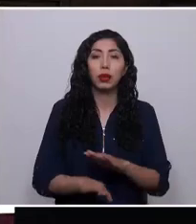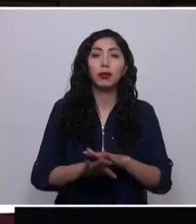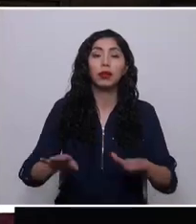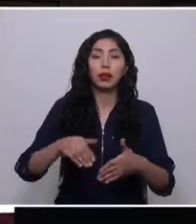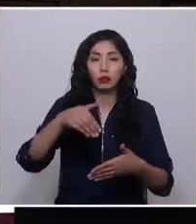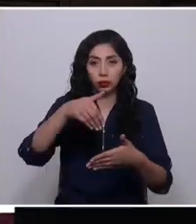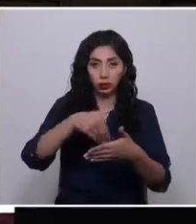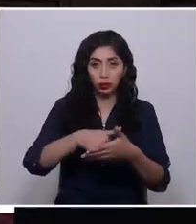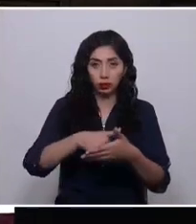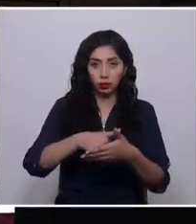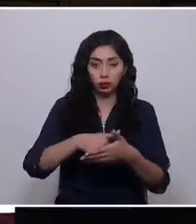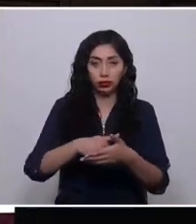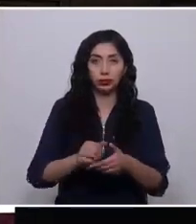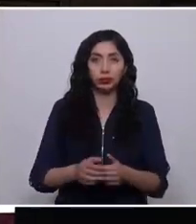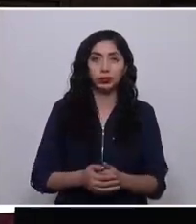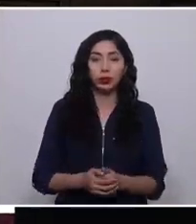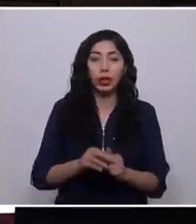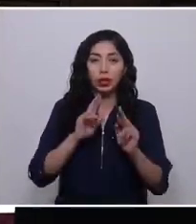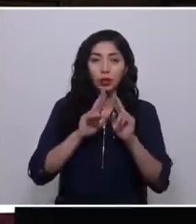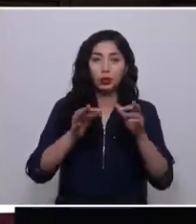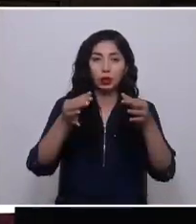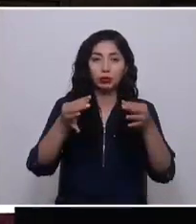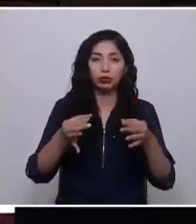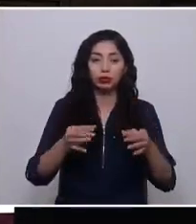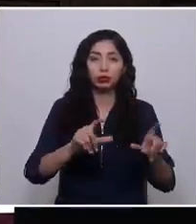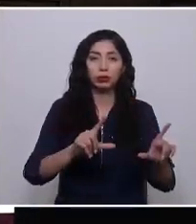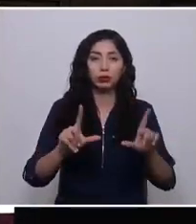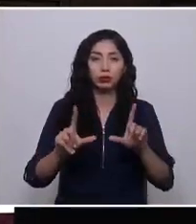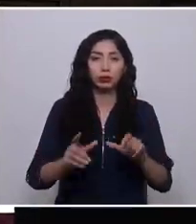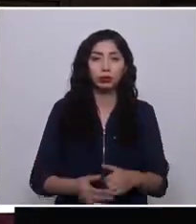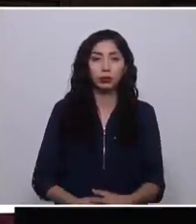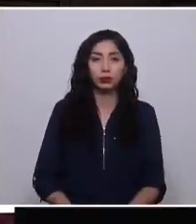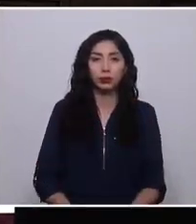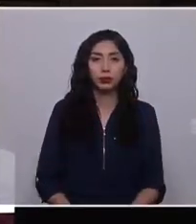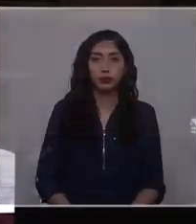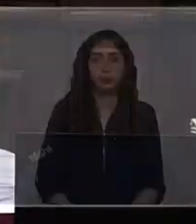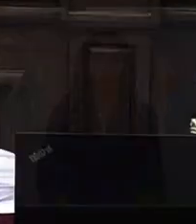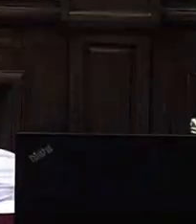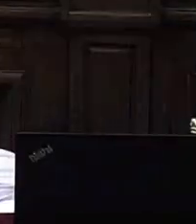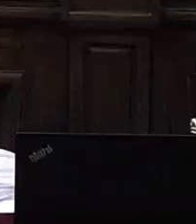Finalizada la votación, resultado de la votación.